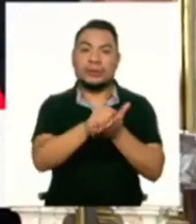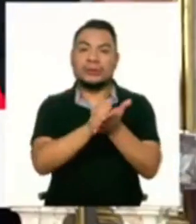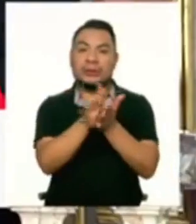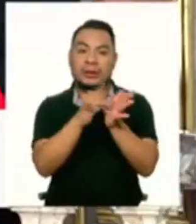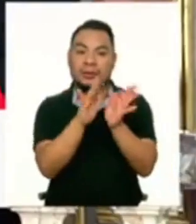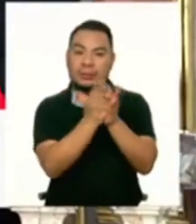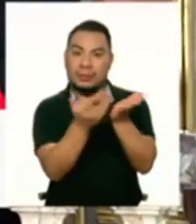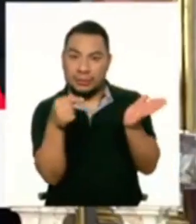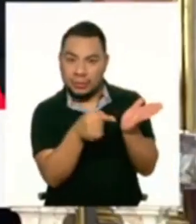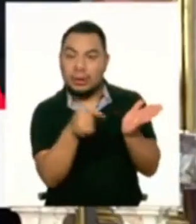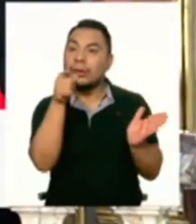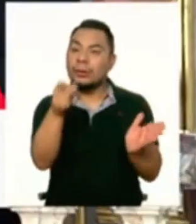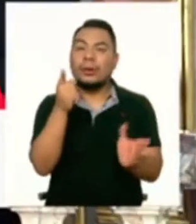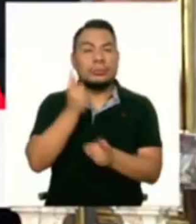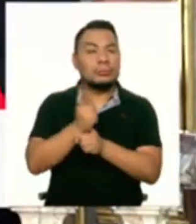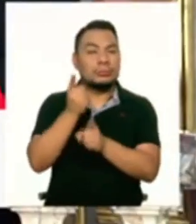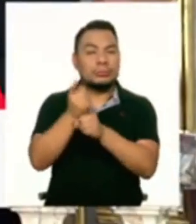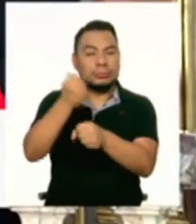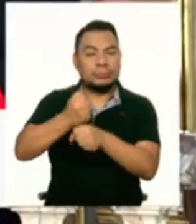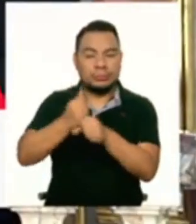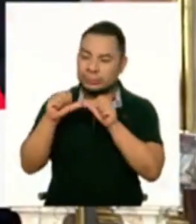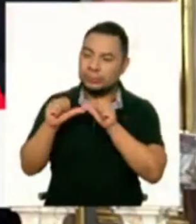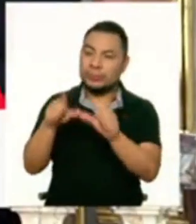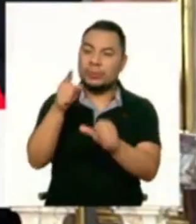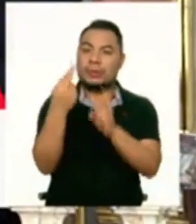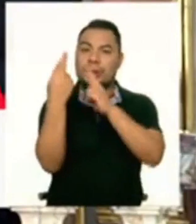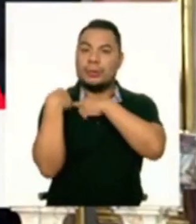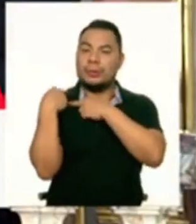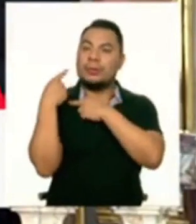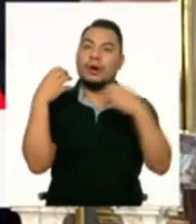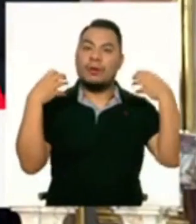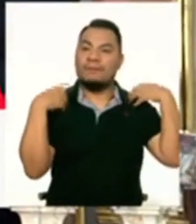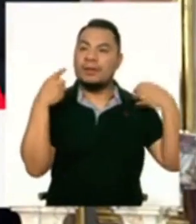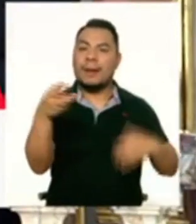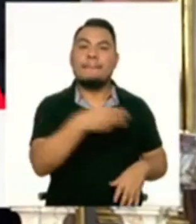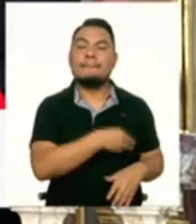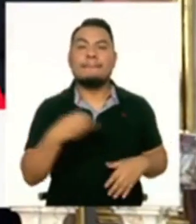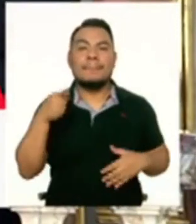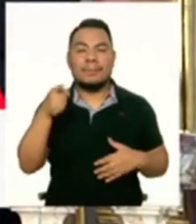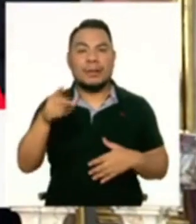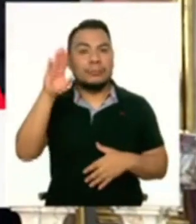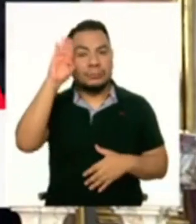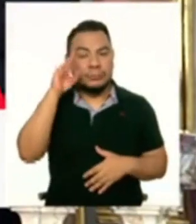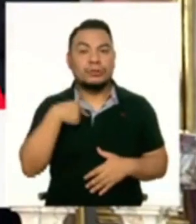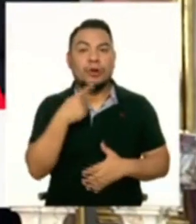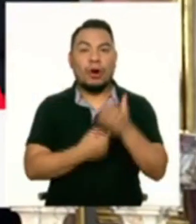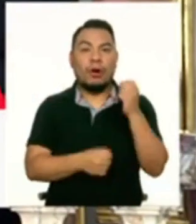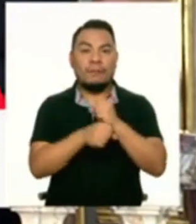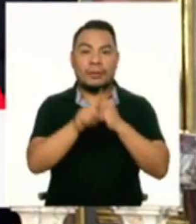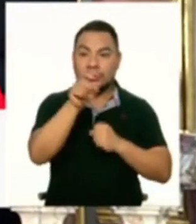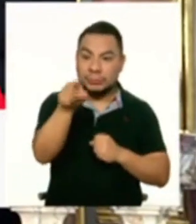evangelios desempeñar leal y fielmente el cargo de Ministro de Estado en el Despacho del Interior que os